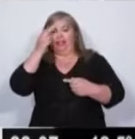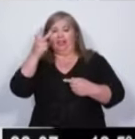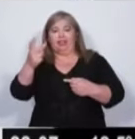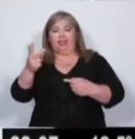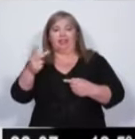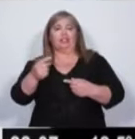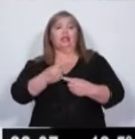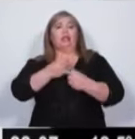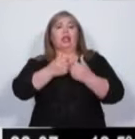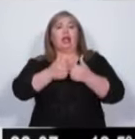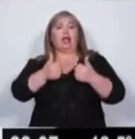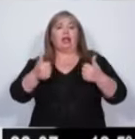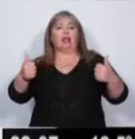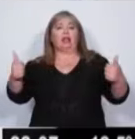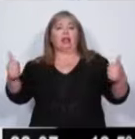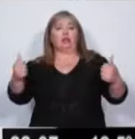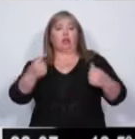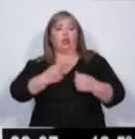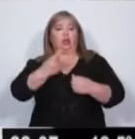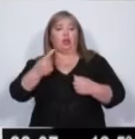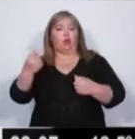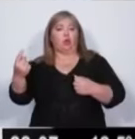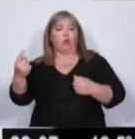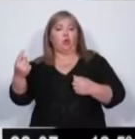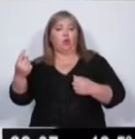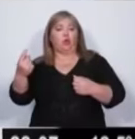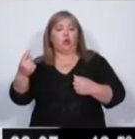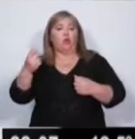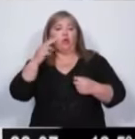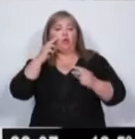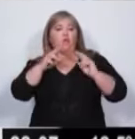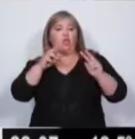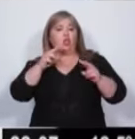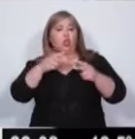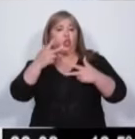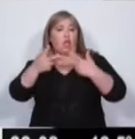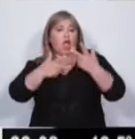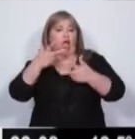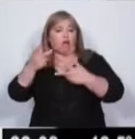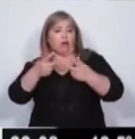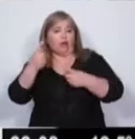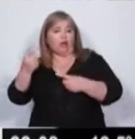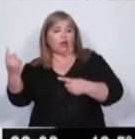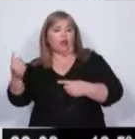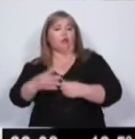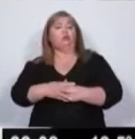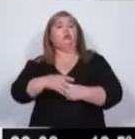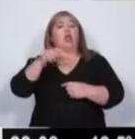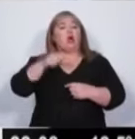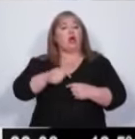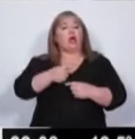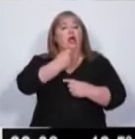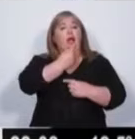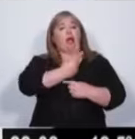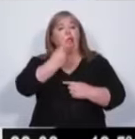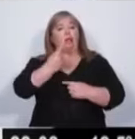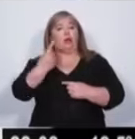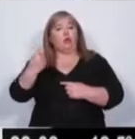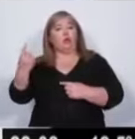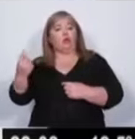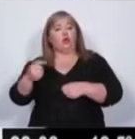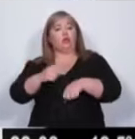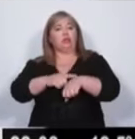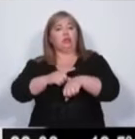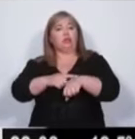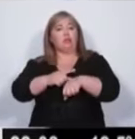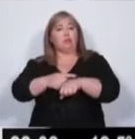a cada uno de los candidatos y en este momento lo que va a suceder es que cada uno de ellos va a disponer de un